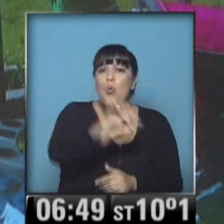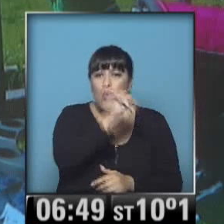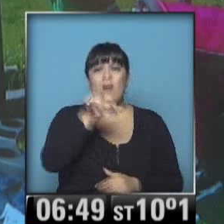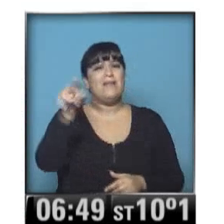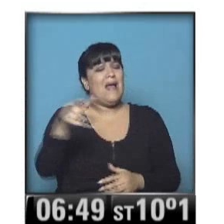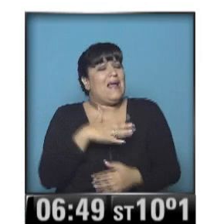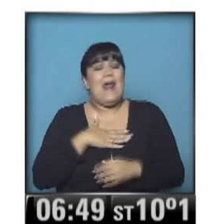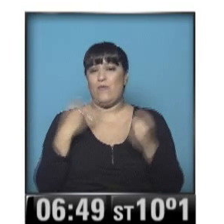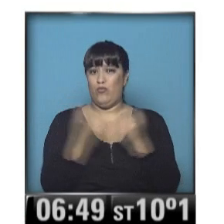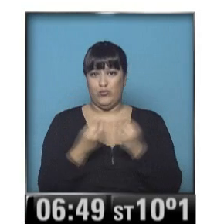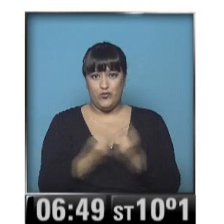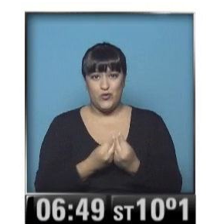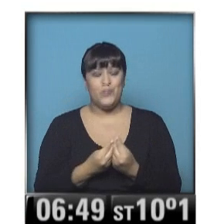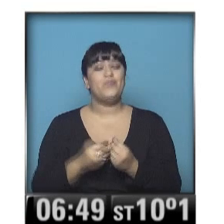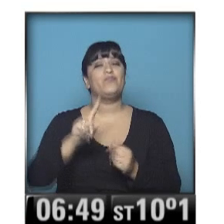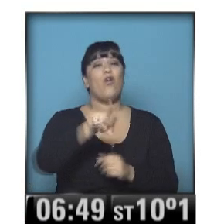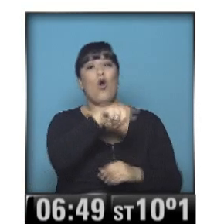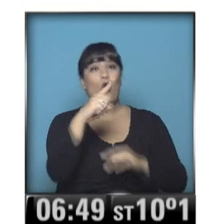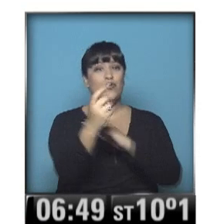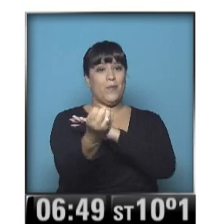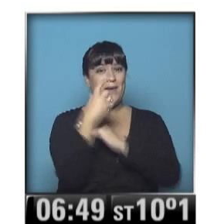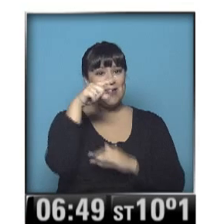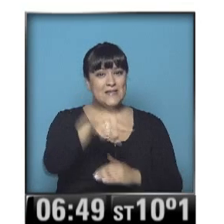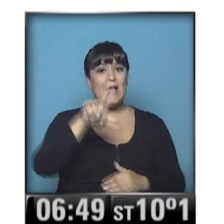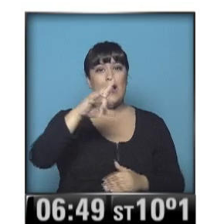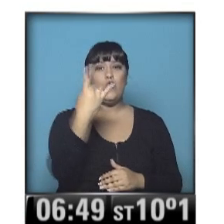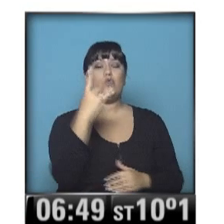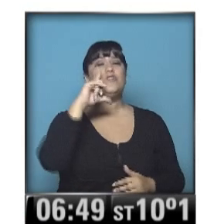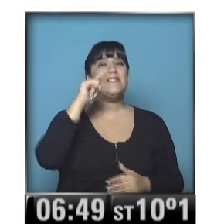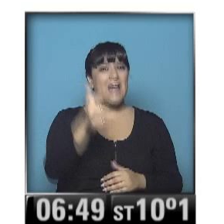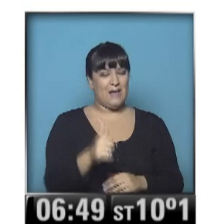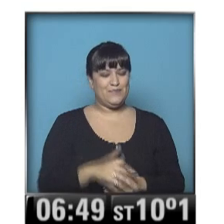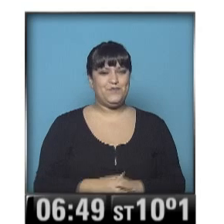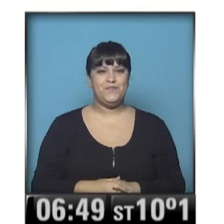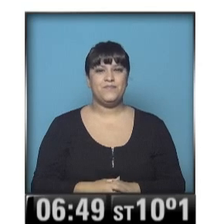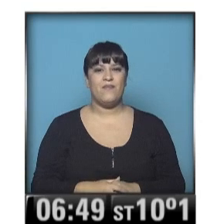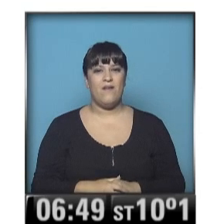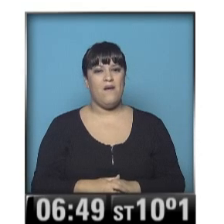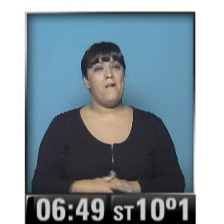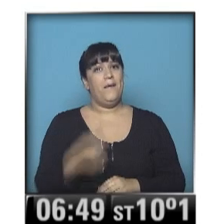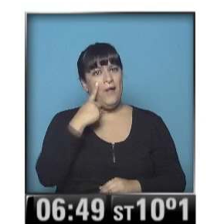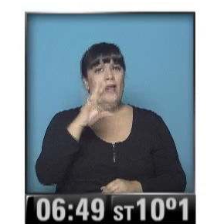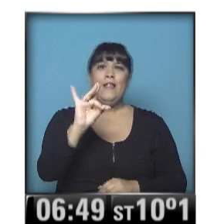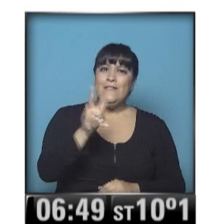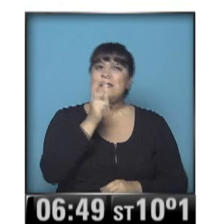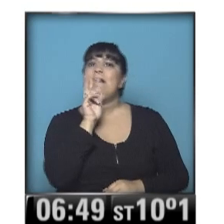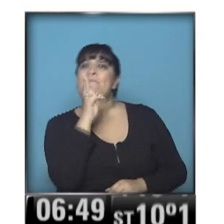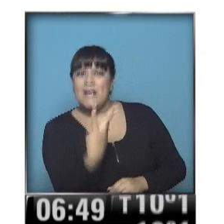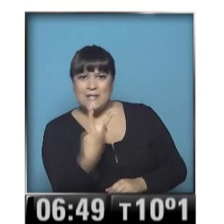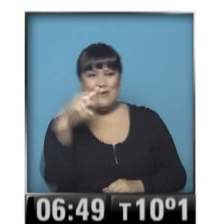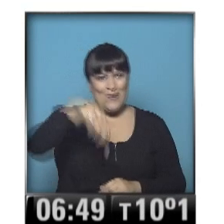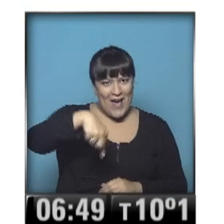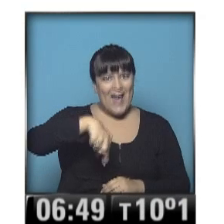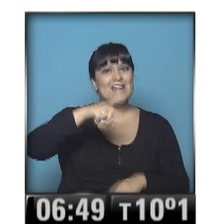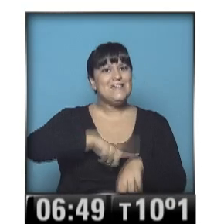mucho. Otro mensaje, Lucía Castellari. Mirá qué difícil que me cuesta, A esta hora